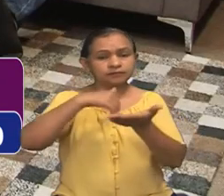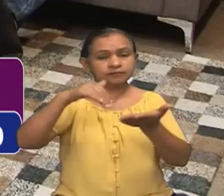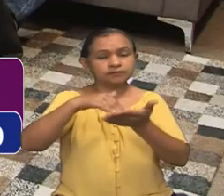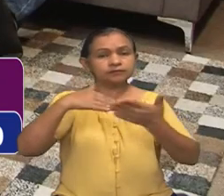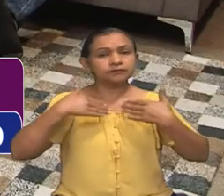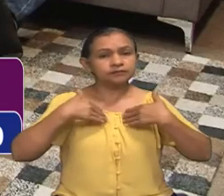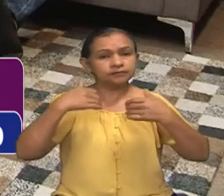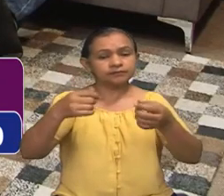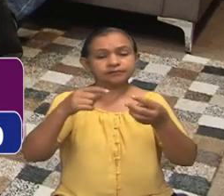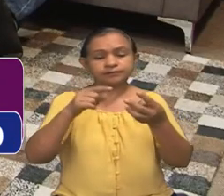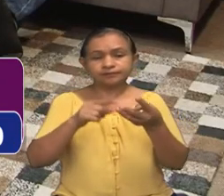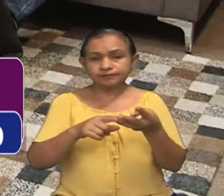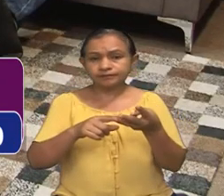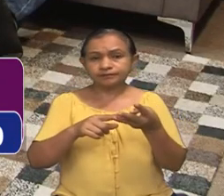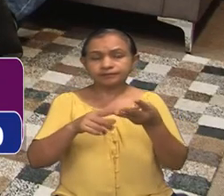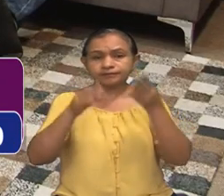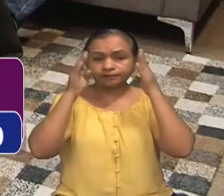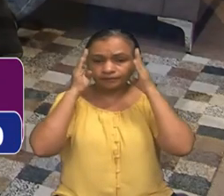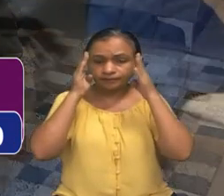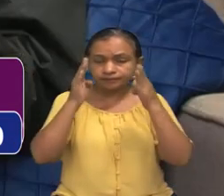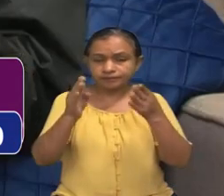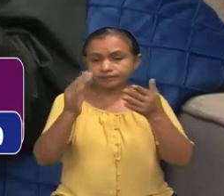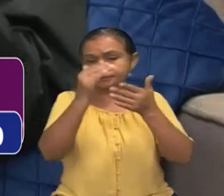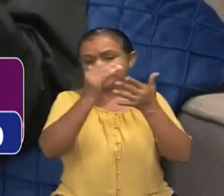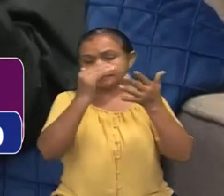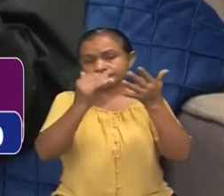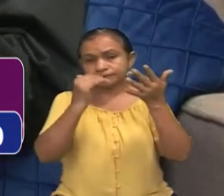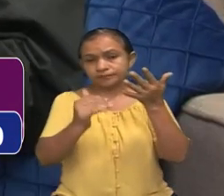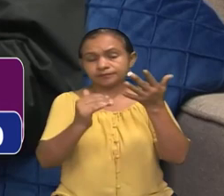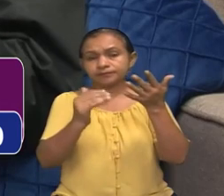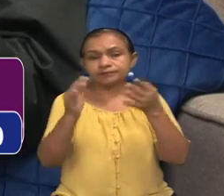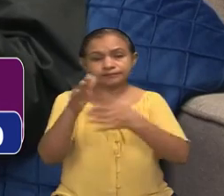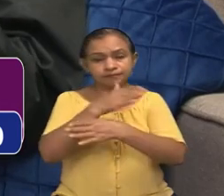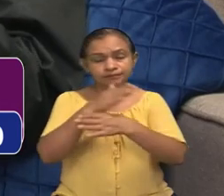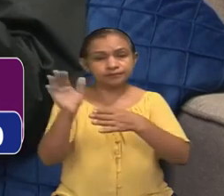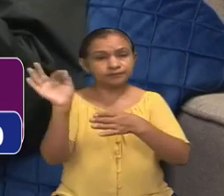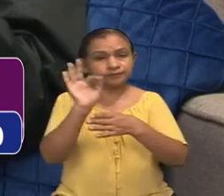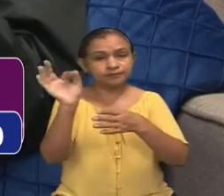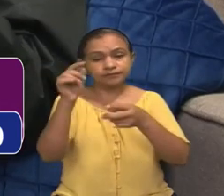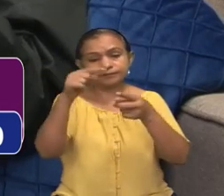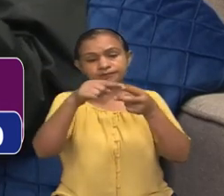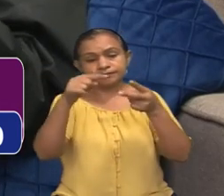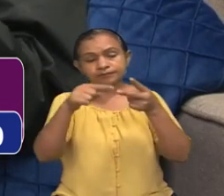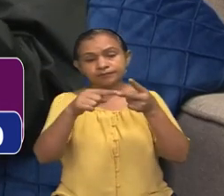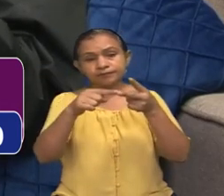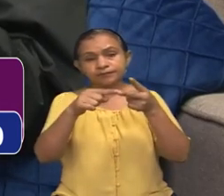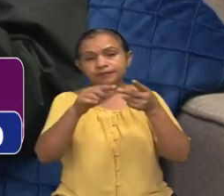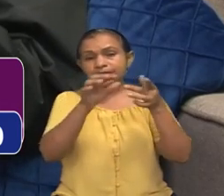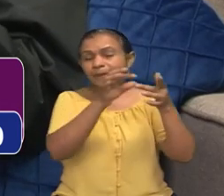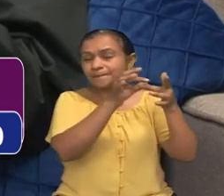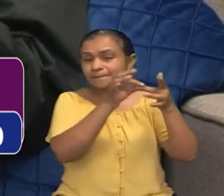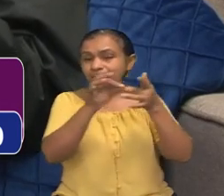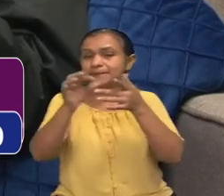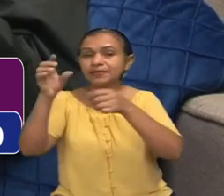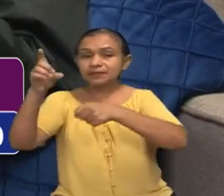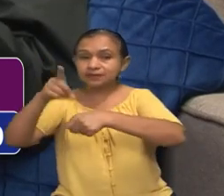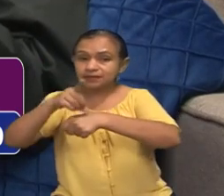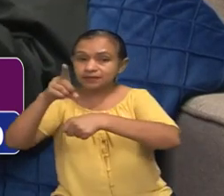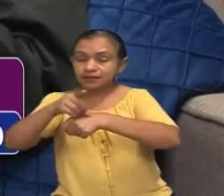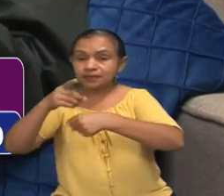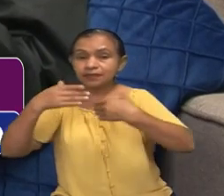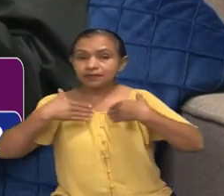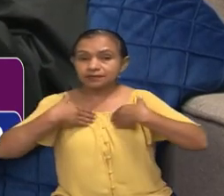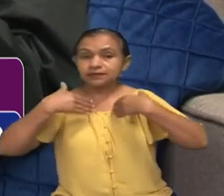atención de geriatría y de gerontología, que son las dos especialidades médicas en